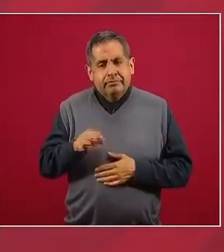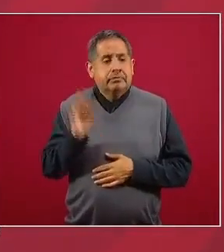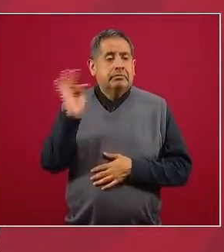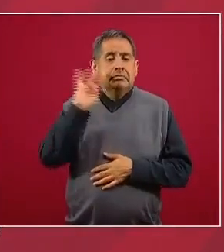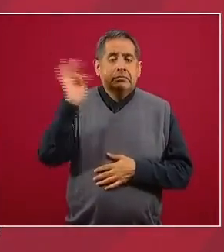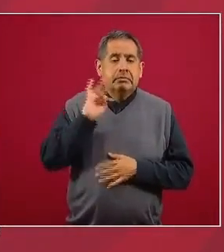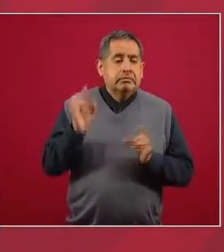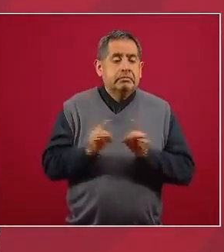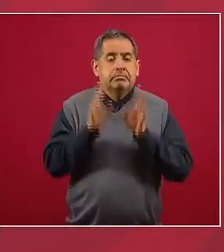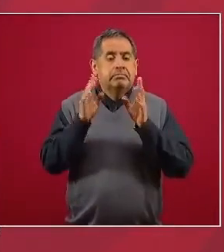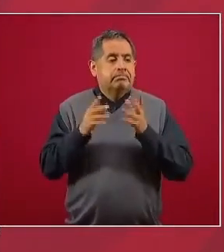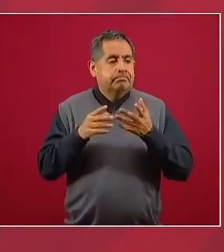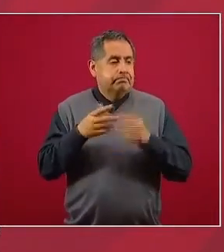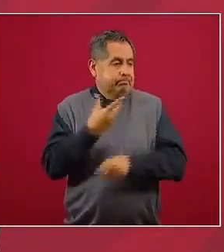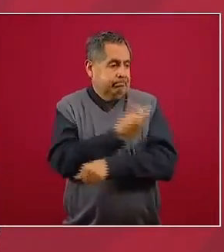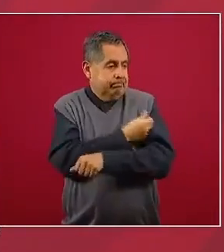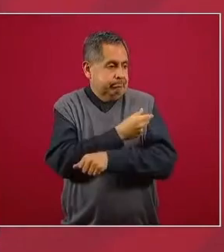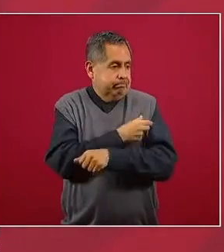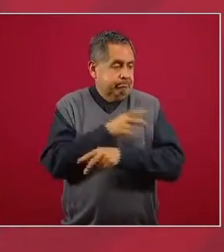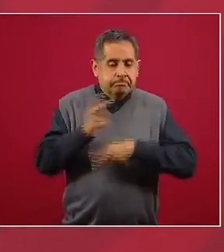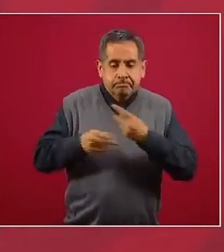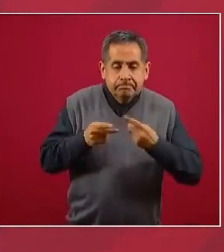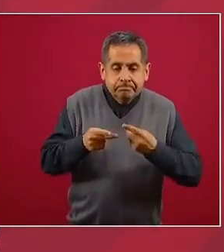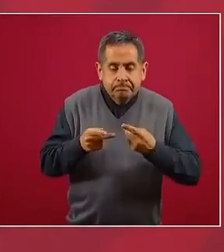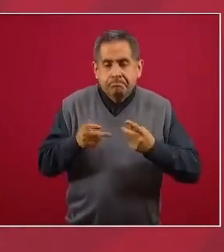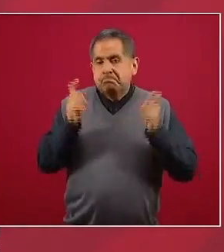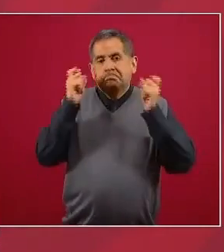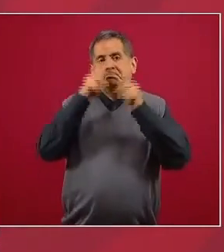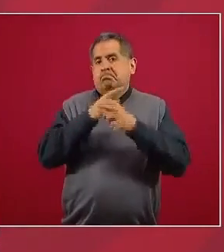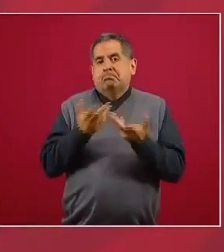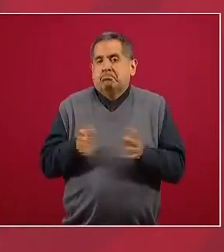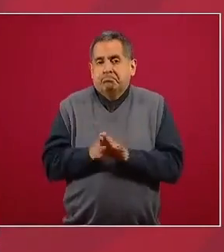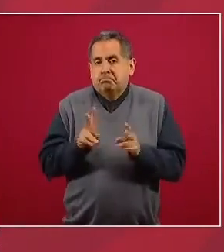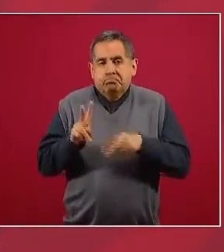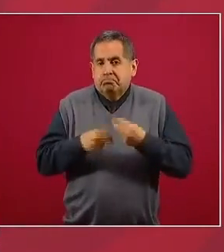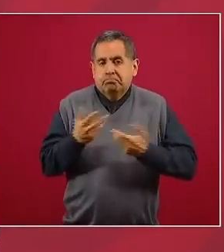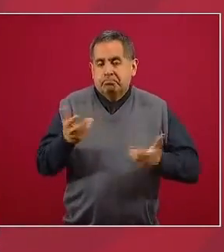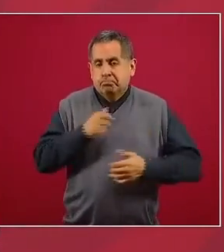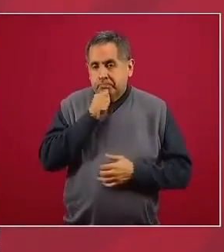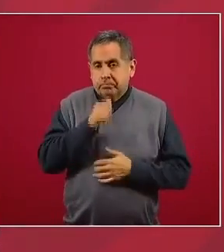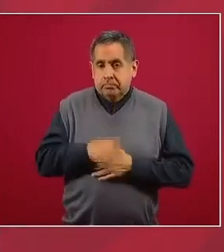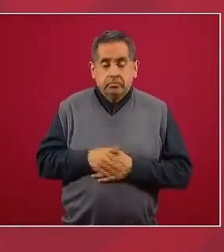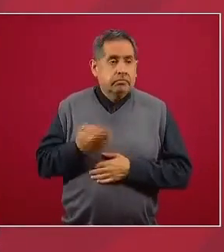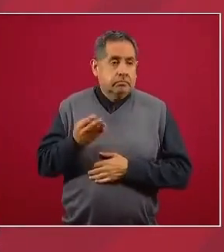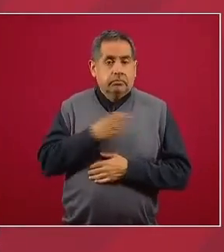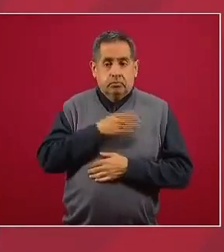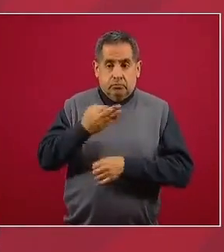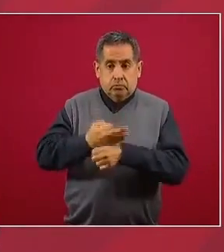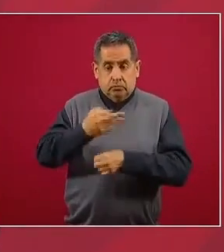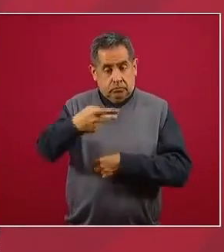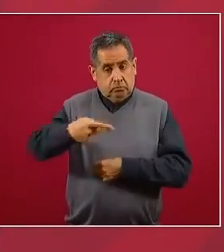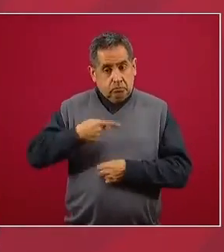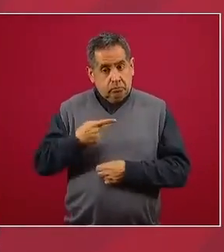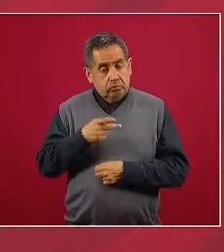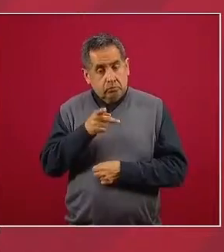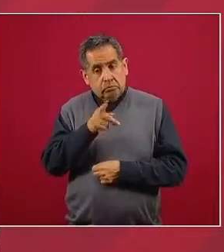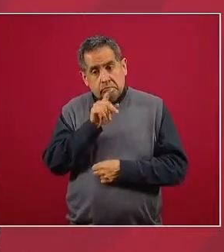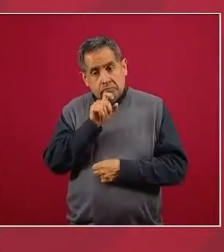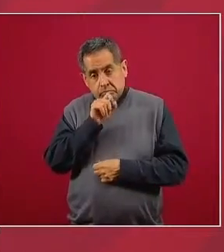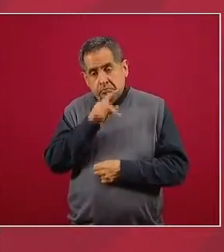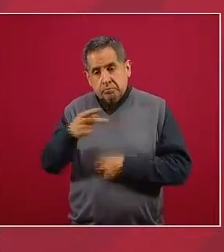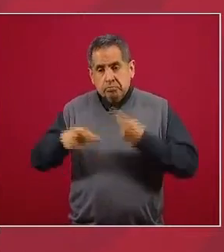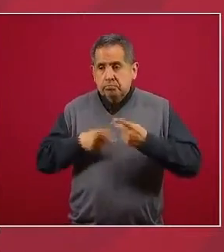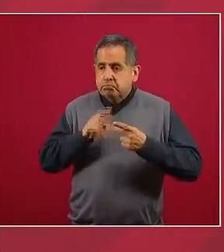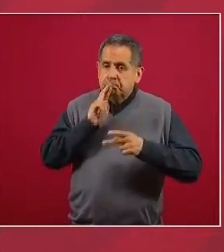tener consecuencias sobre el significado de la vacunación contra COVID. Y qué bueno que hoy sale estas